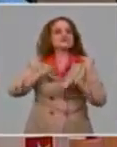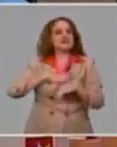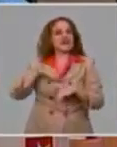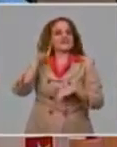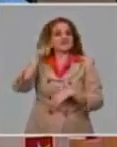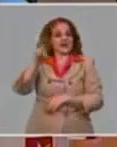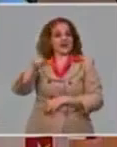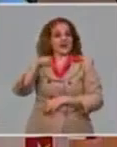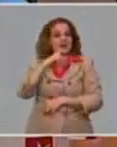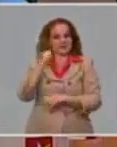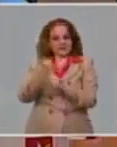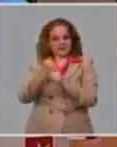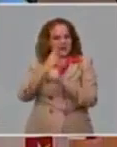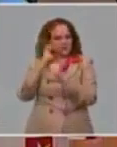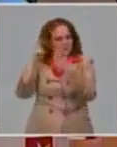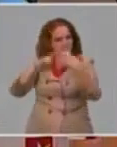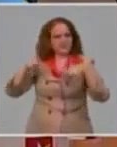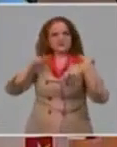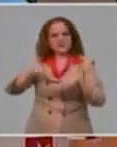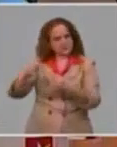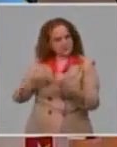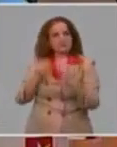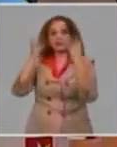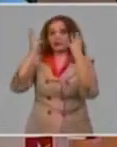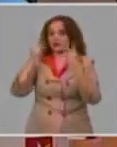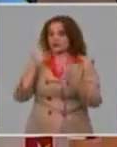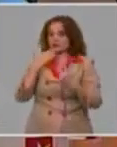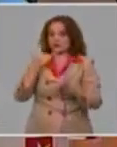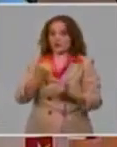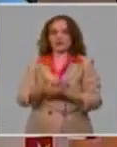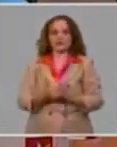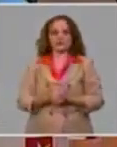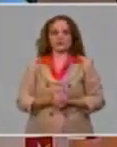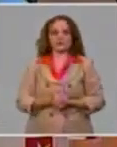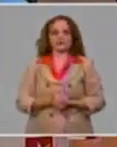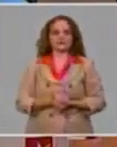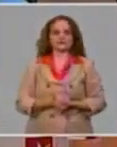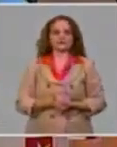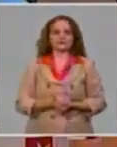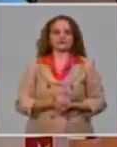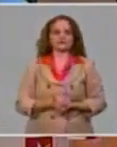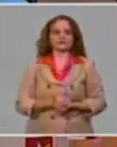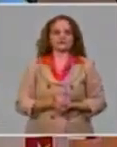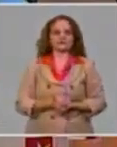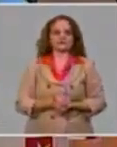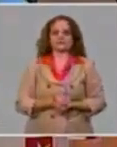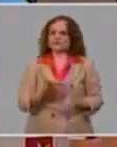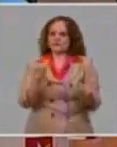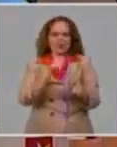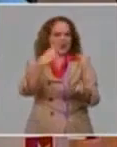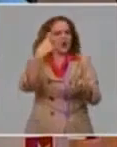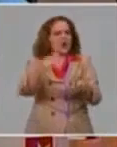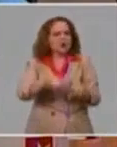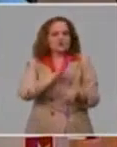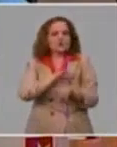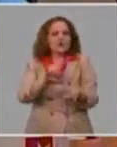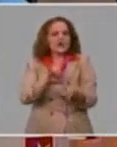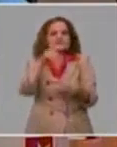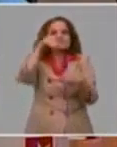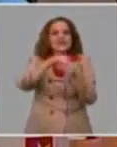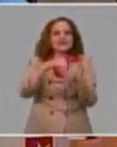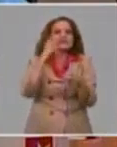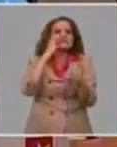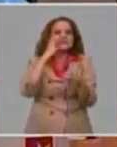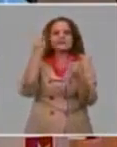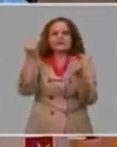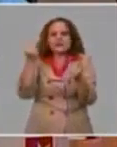muy, muy profundo en eso y tiene resultados. Los carbonatos de calcio que siempre se usan como extensor en los cementos y muchas cosas